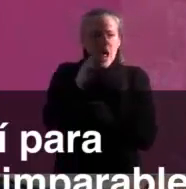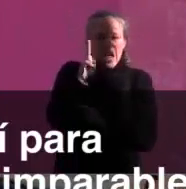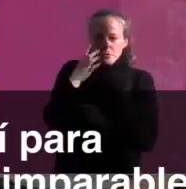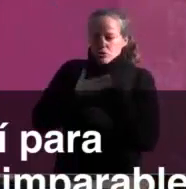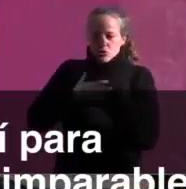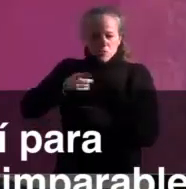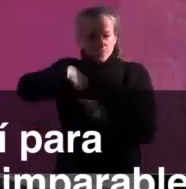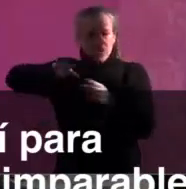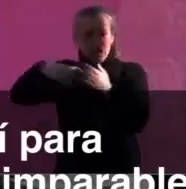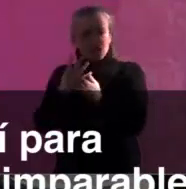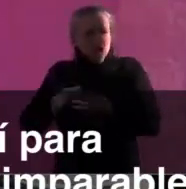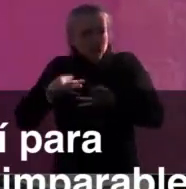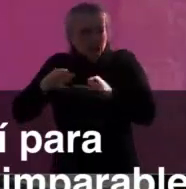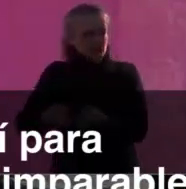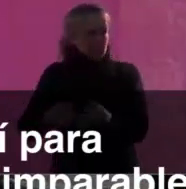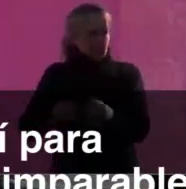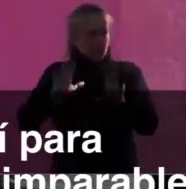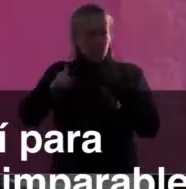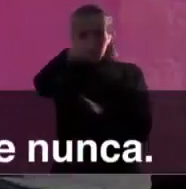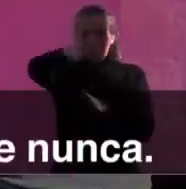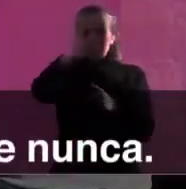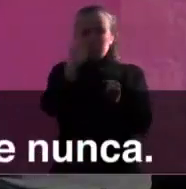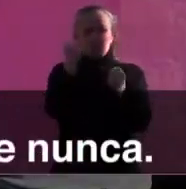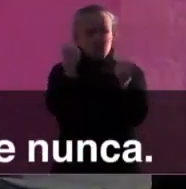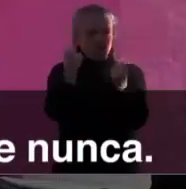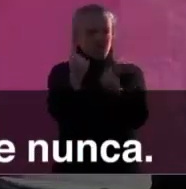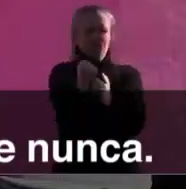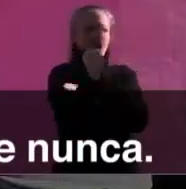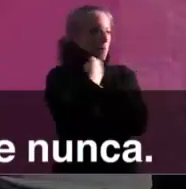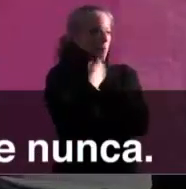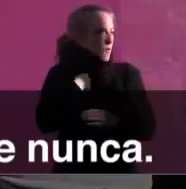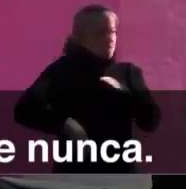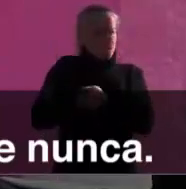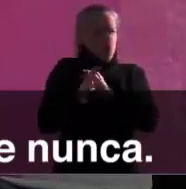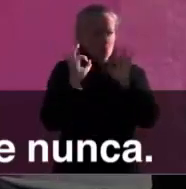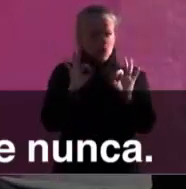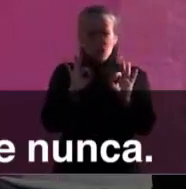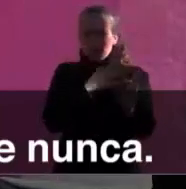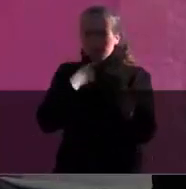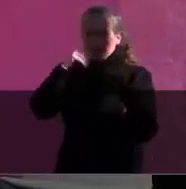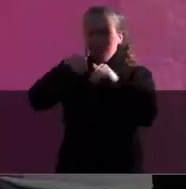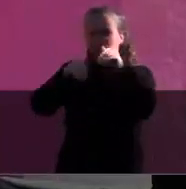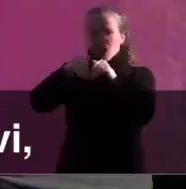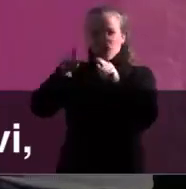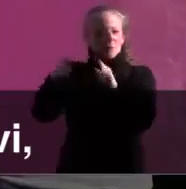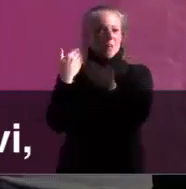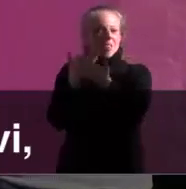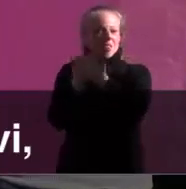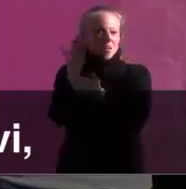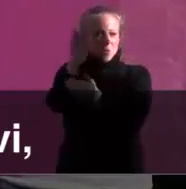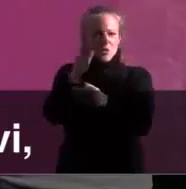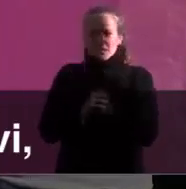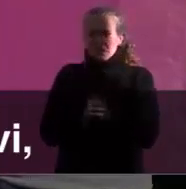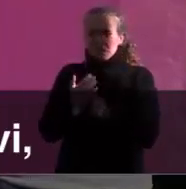quedarnos. Pero con la fuerza de la gente somos imparables. Y esto lo demuestra esta candidatura más que nunca. Encabezada